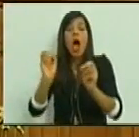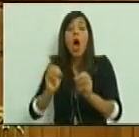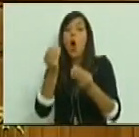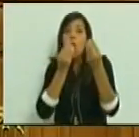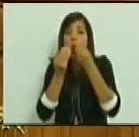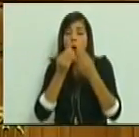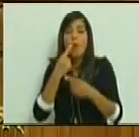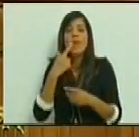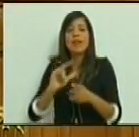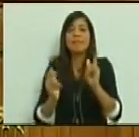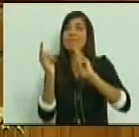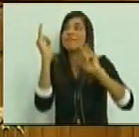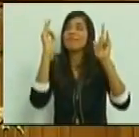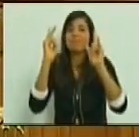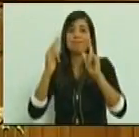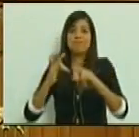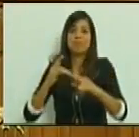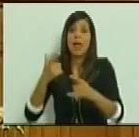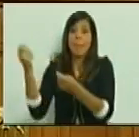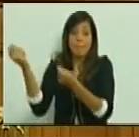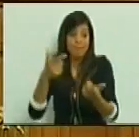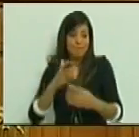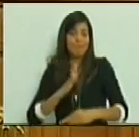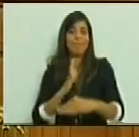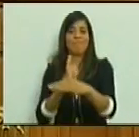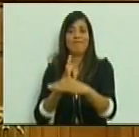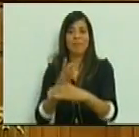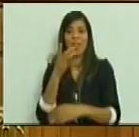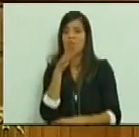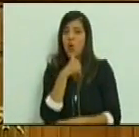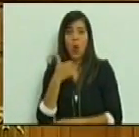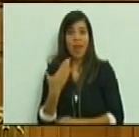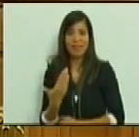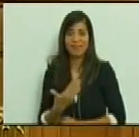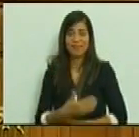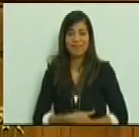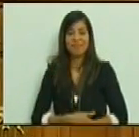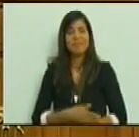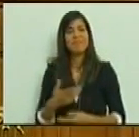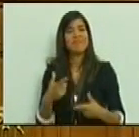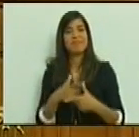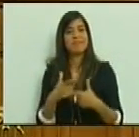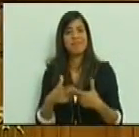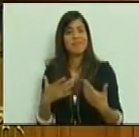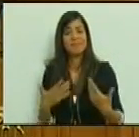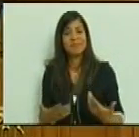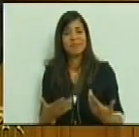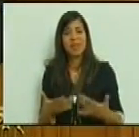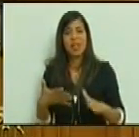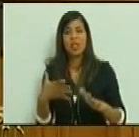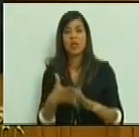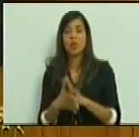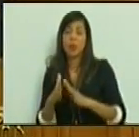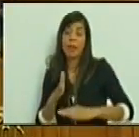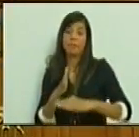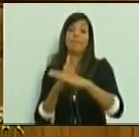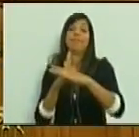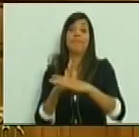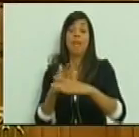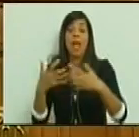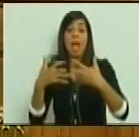ejemplo, que no tenemos acceso a los mismos. Y en el marco de esa condición de bloqueo, de